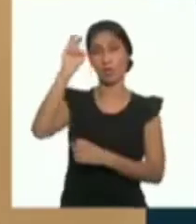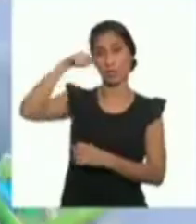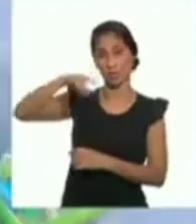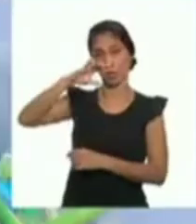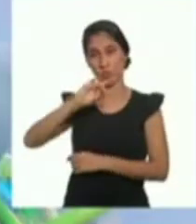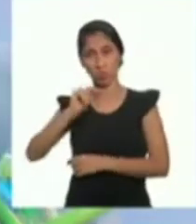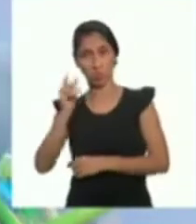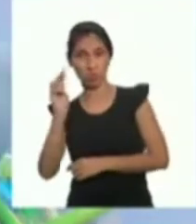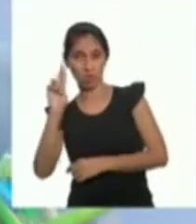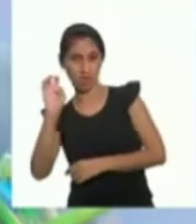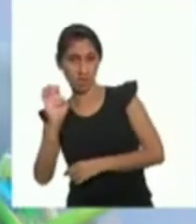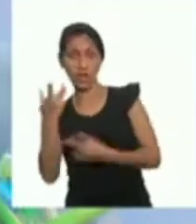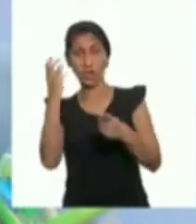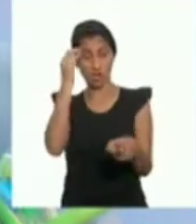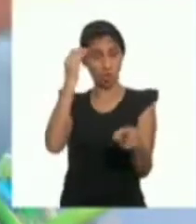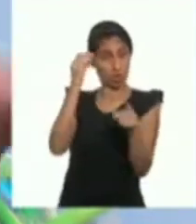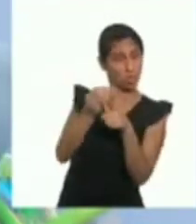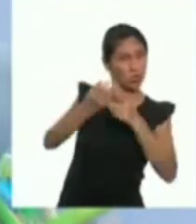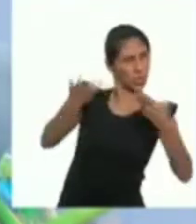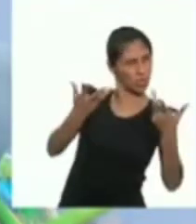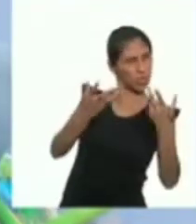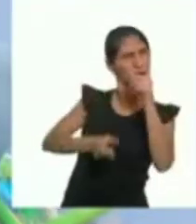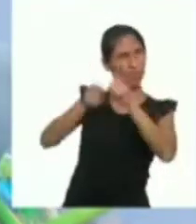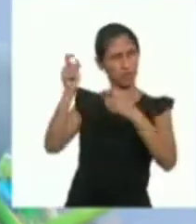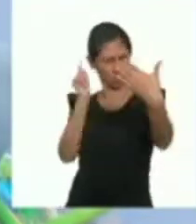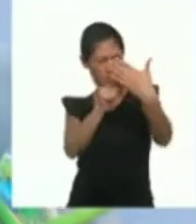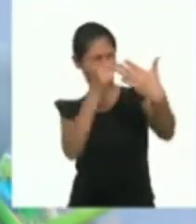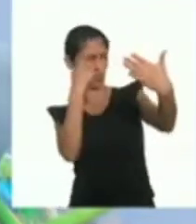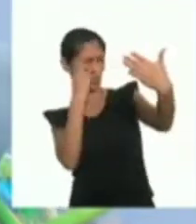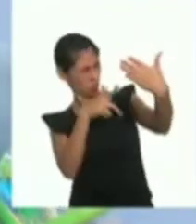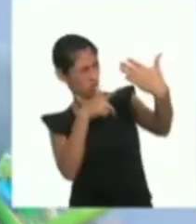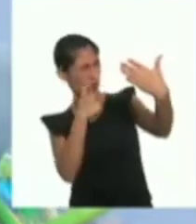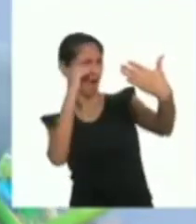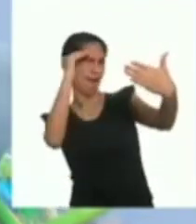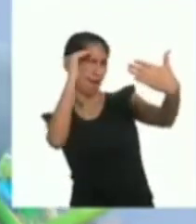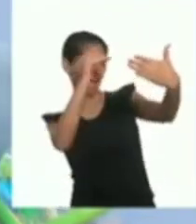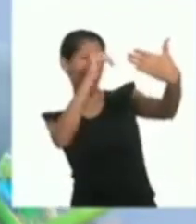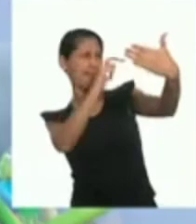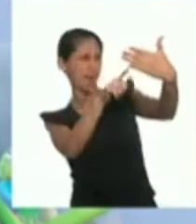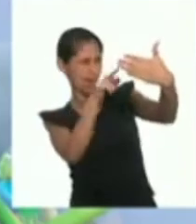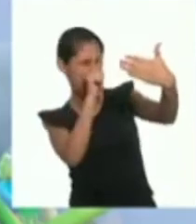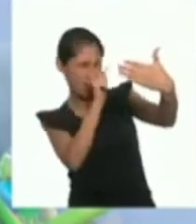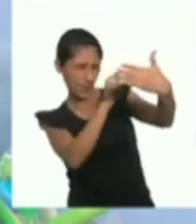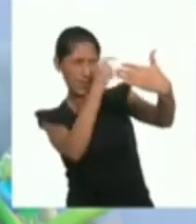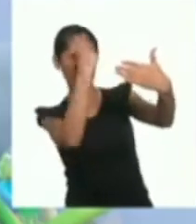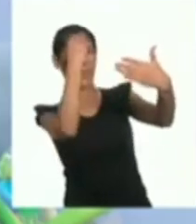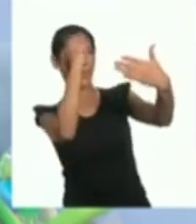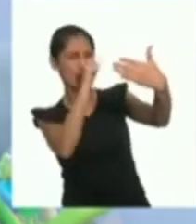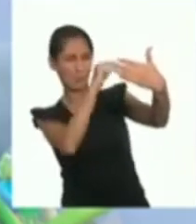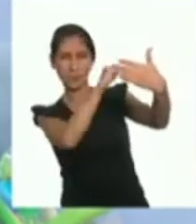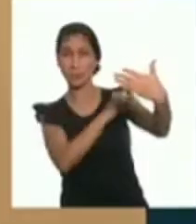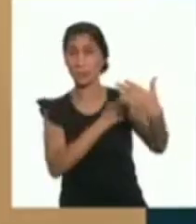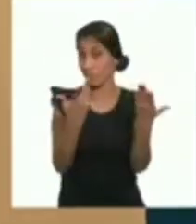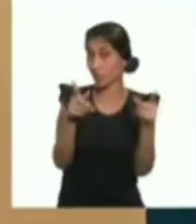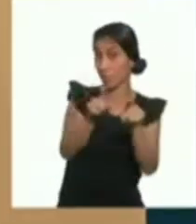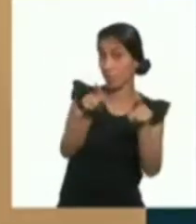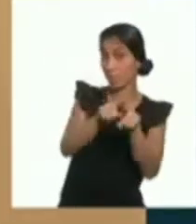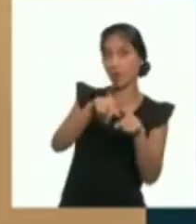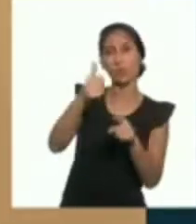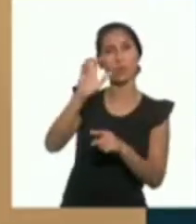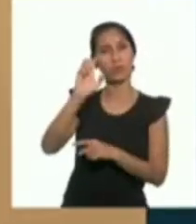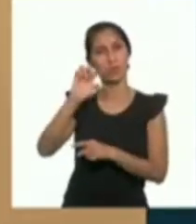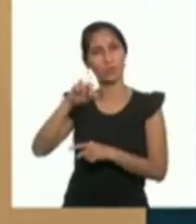encuadre. El objetivo es lograr que el espectador dirija su mirada y atención al punto que el artista desee. Y otro